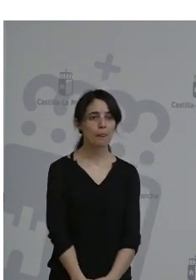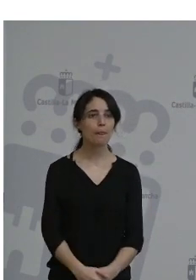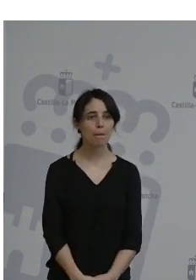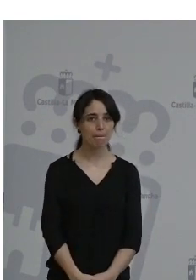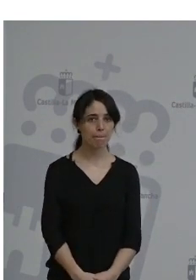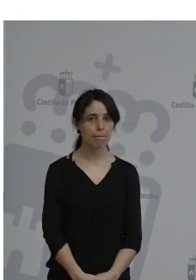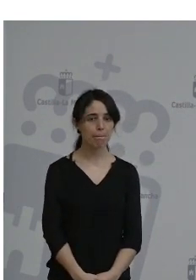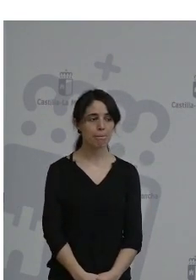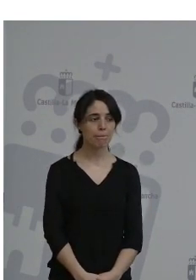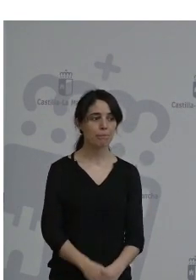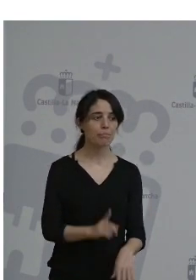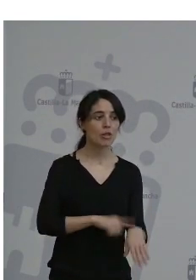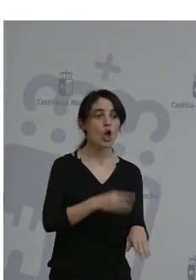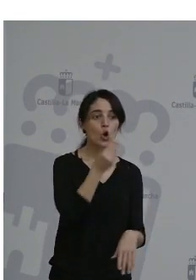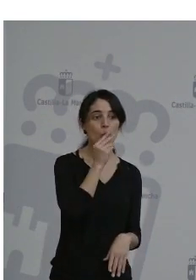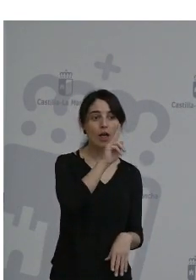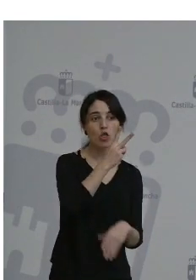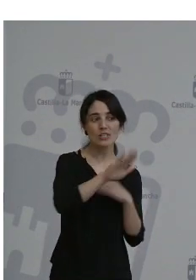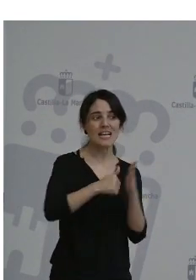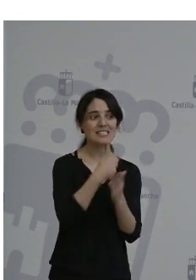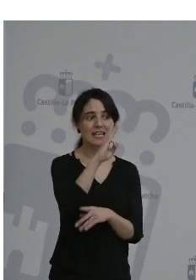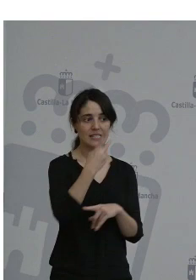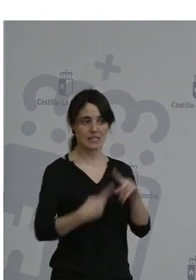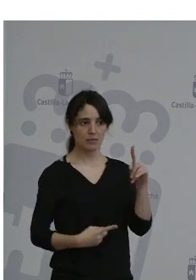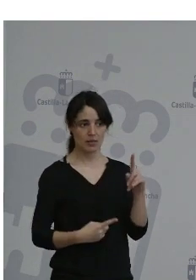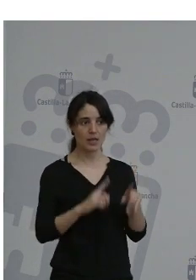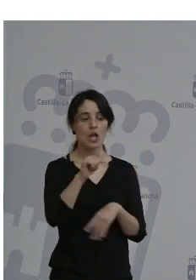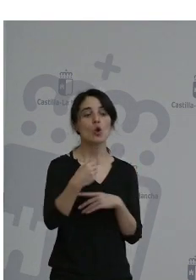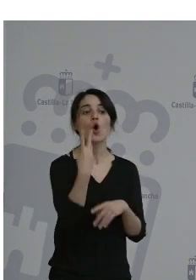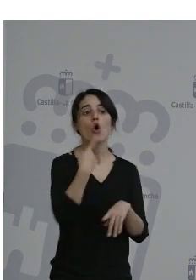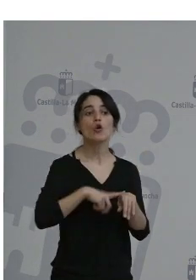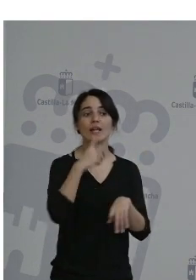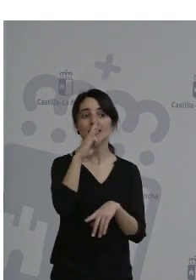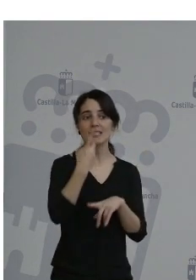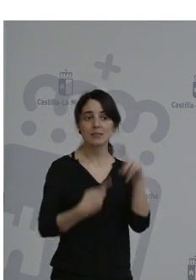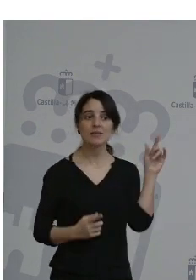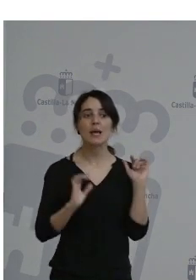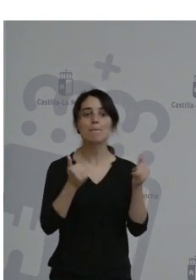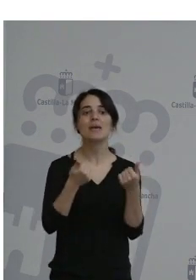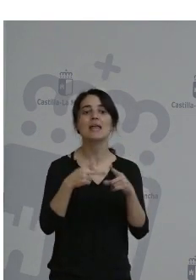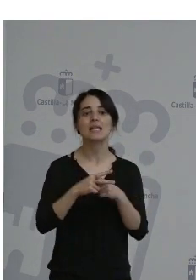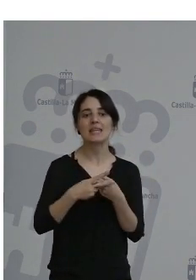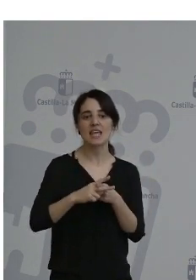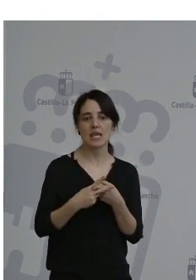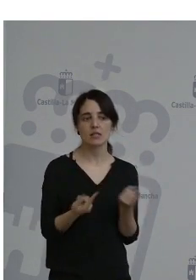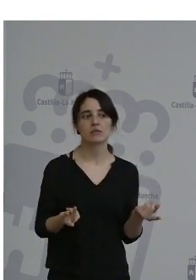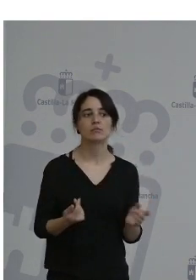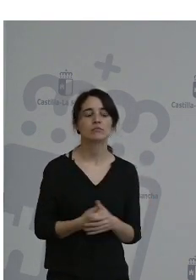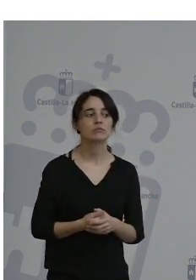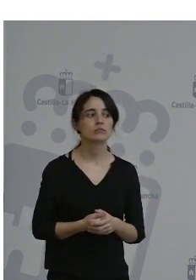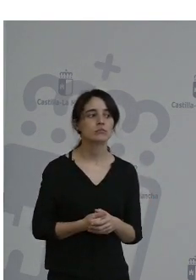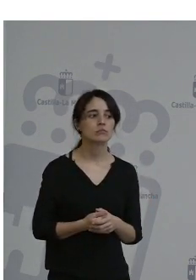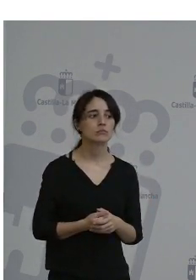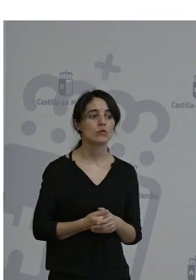Ahora tenemos la comida de dos a tres y media y a las tres y media tenemos los talleres. Los talleres, los que